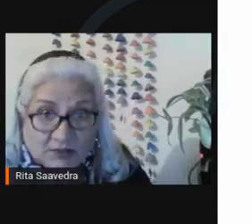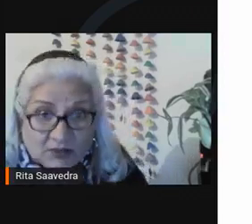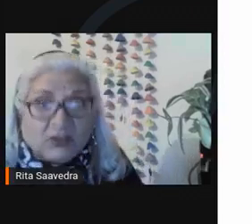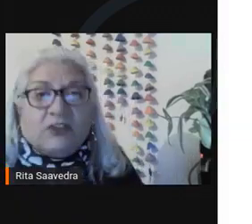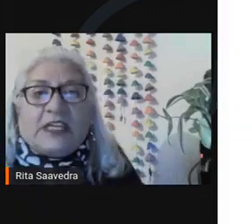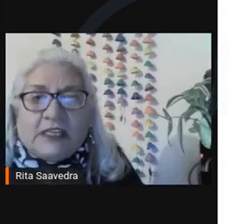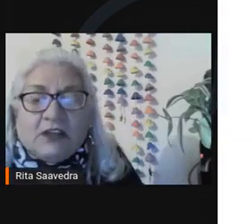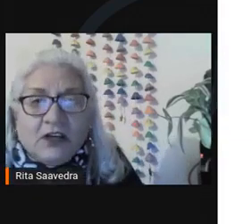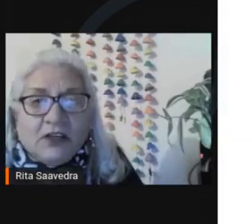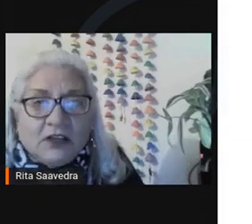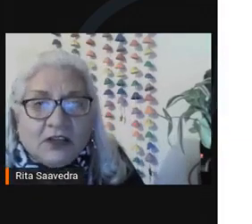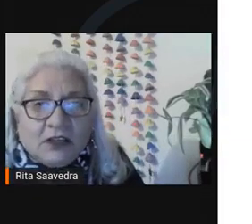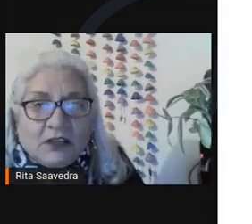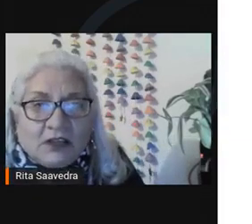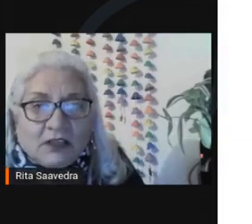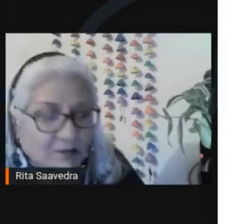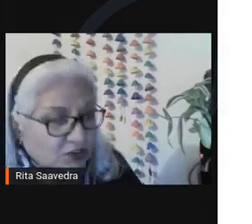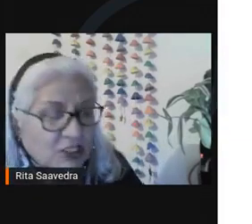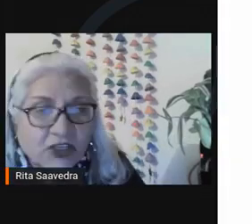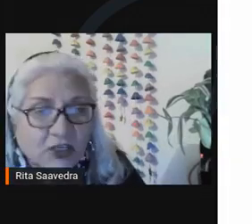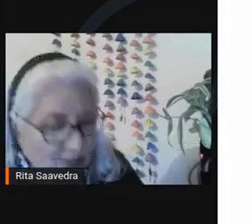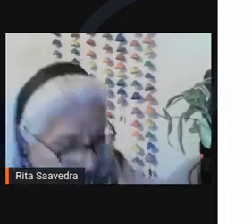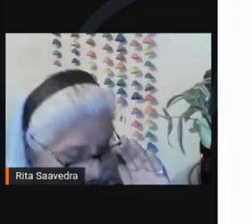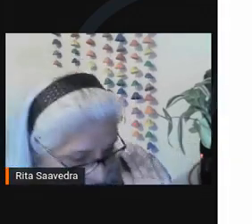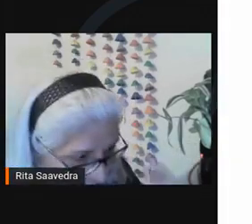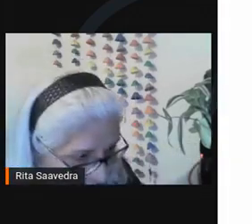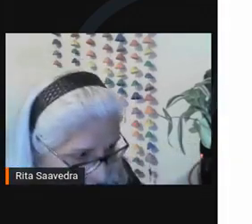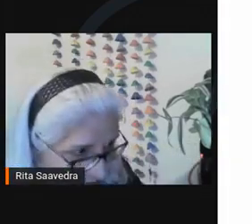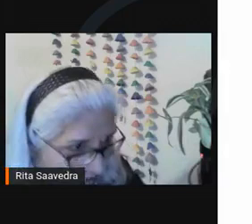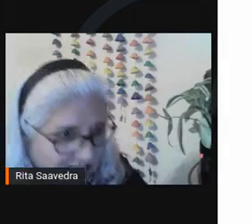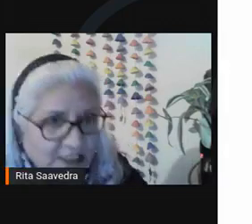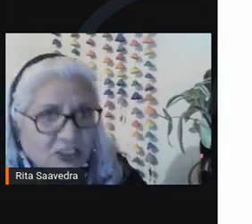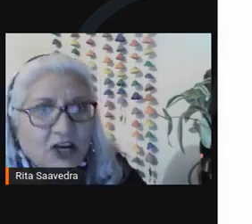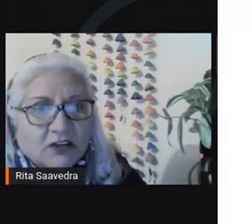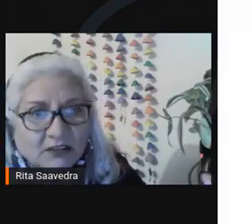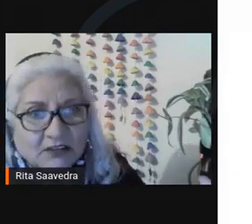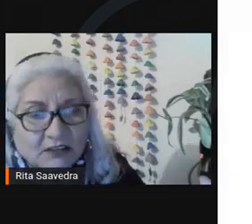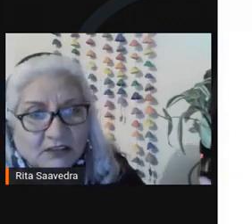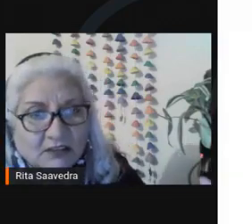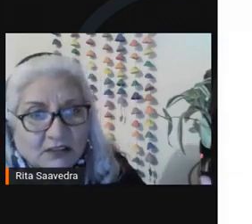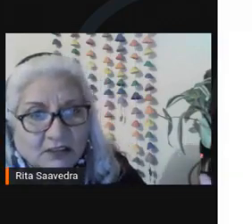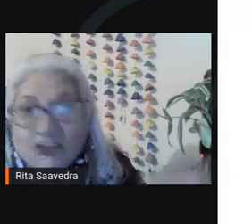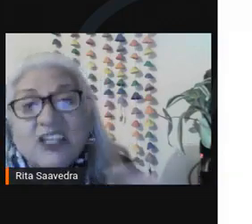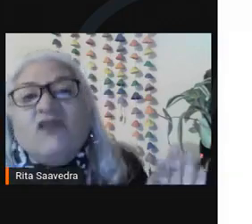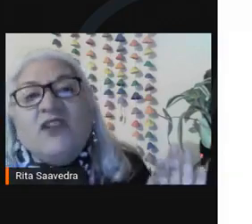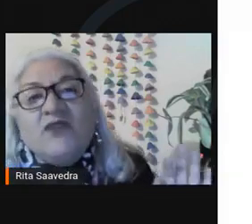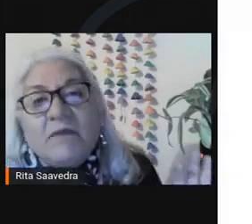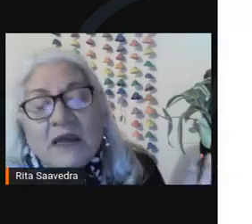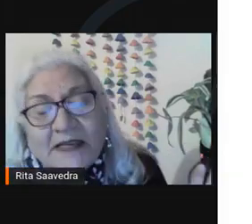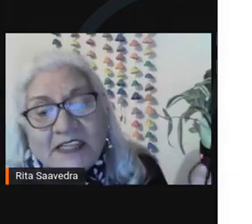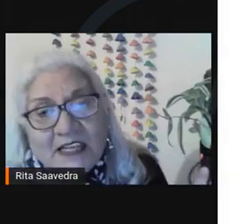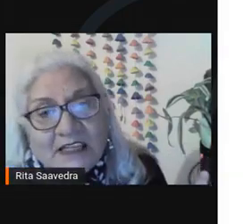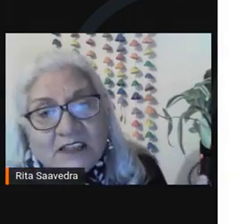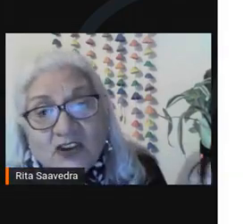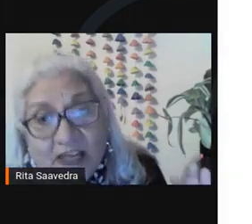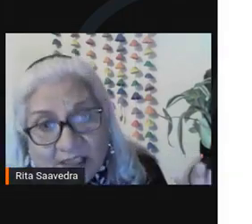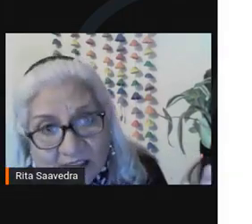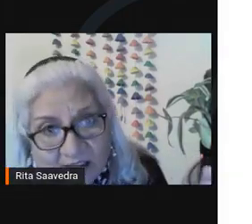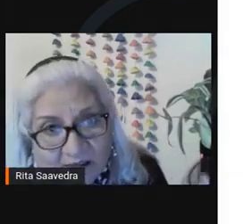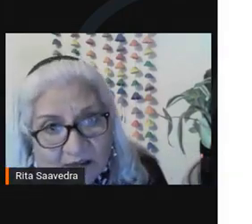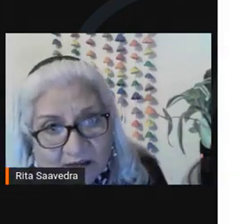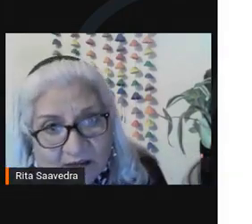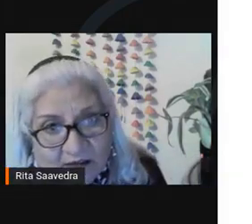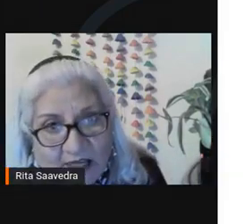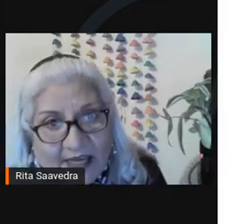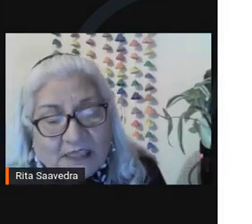Pero nos hemos contenido y hemos dicho transición. Y nos ha jugado una mala pasada la